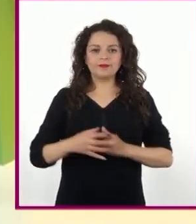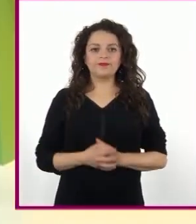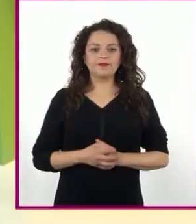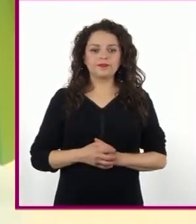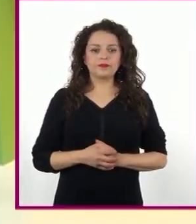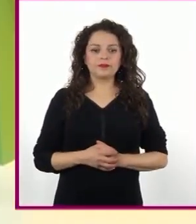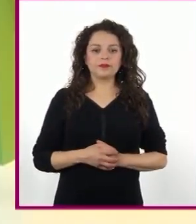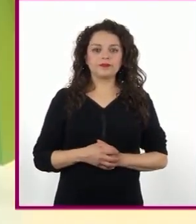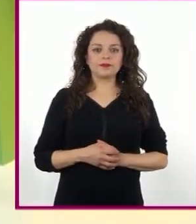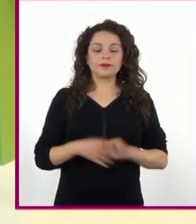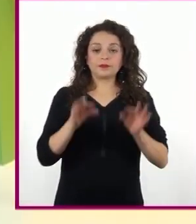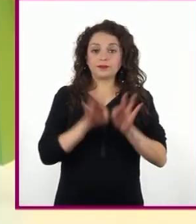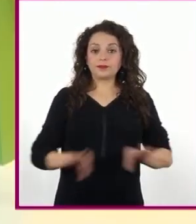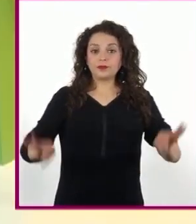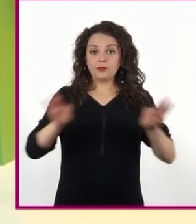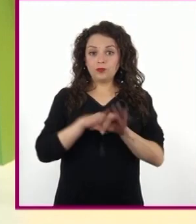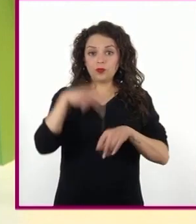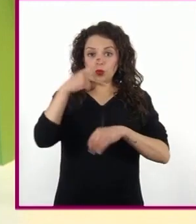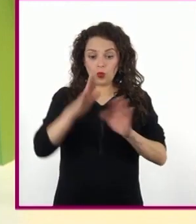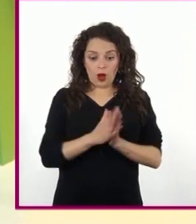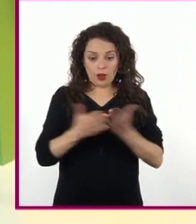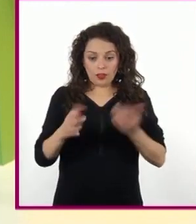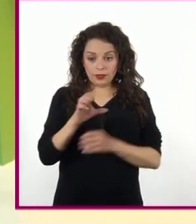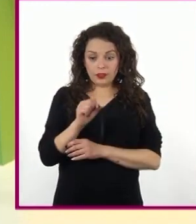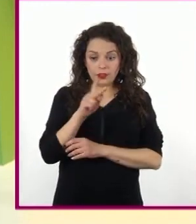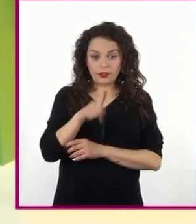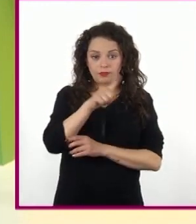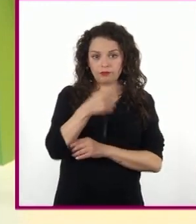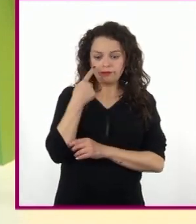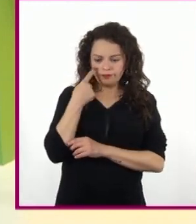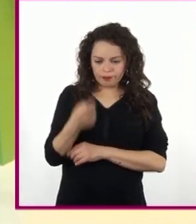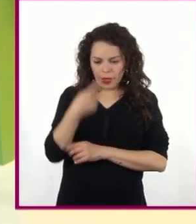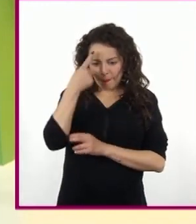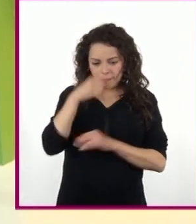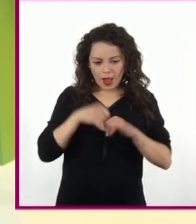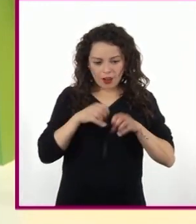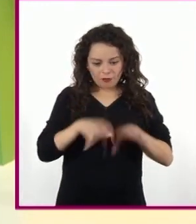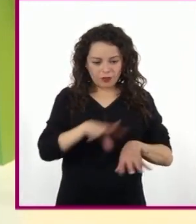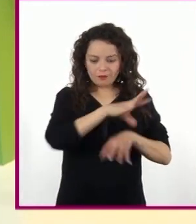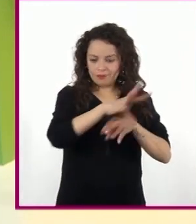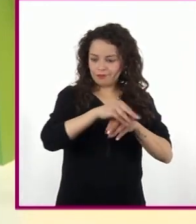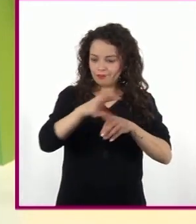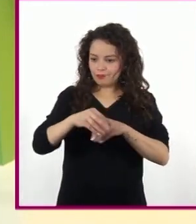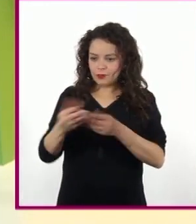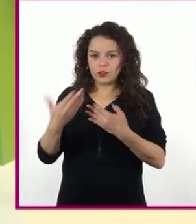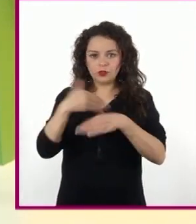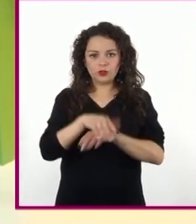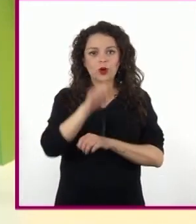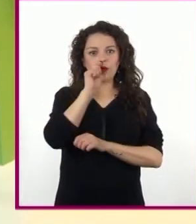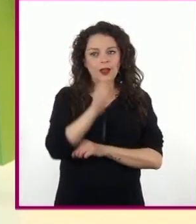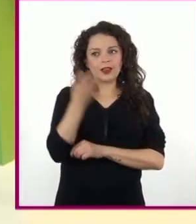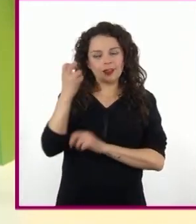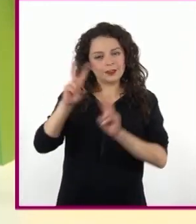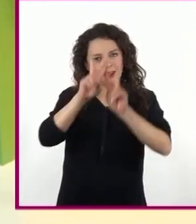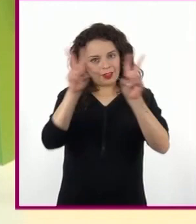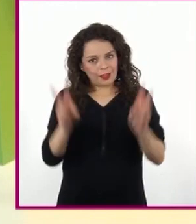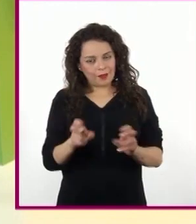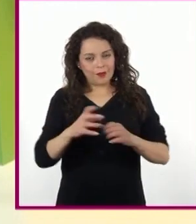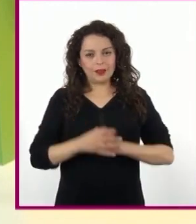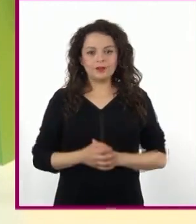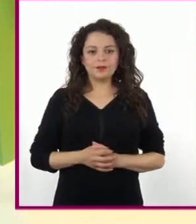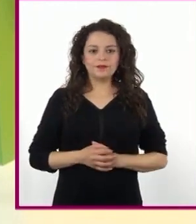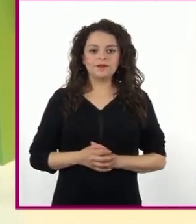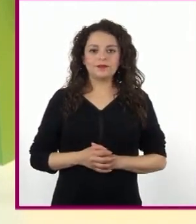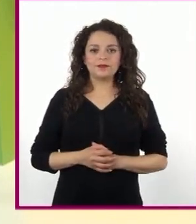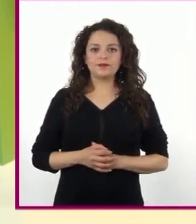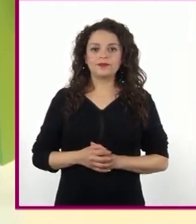Recuerden revisar su libro de texto para complementar la información respecto a qué es la cultura incluyente e intercultural.